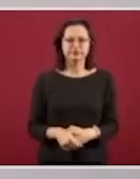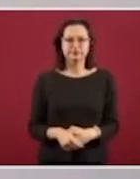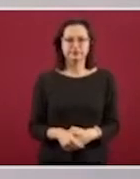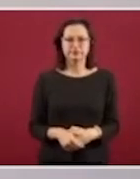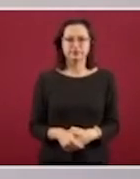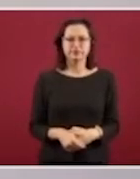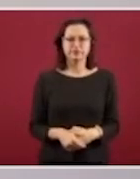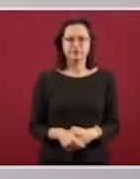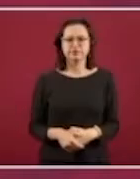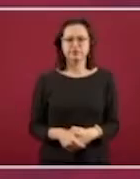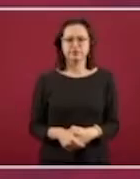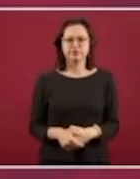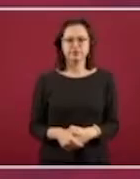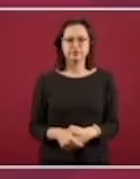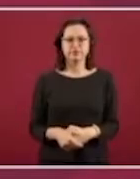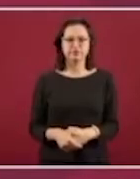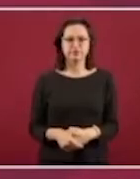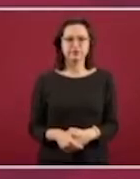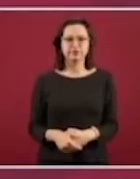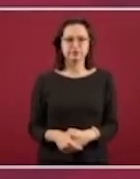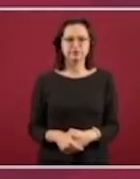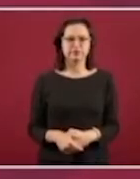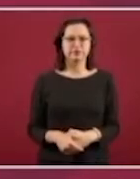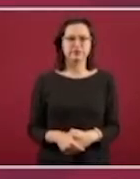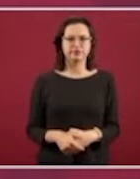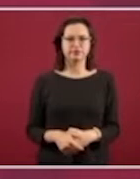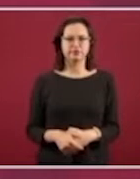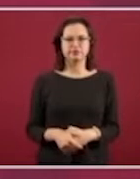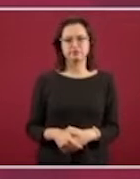Y se pensaría, ¿no?, que en